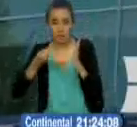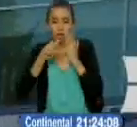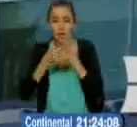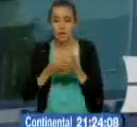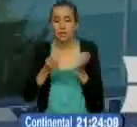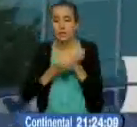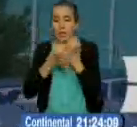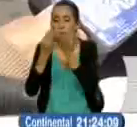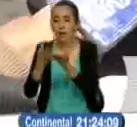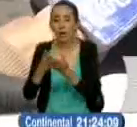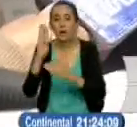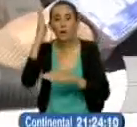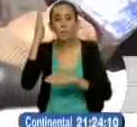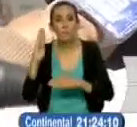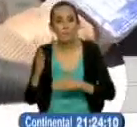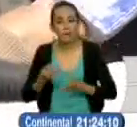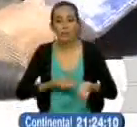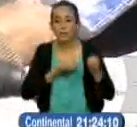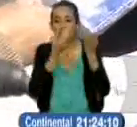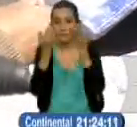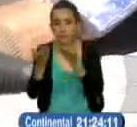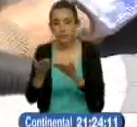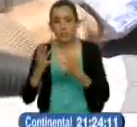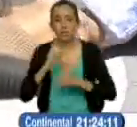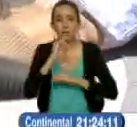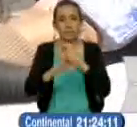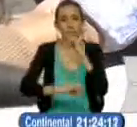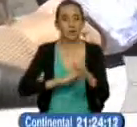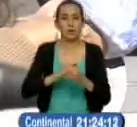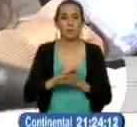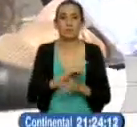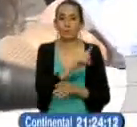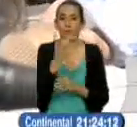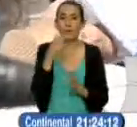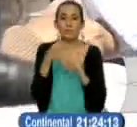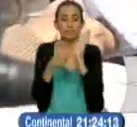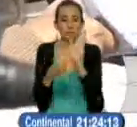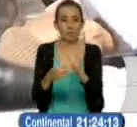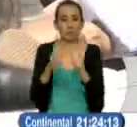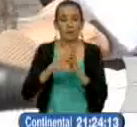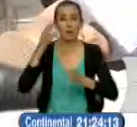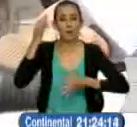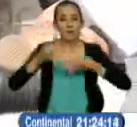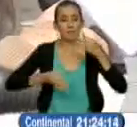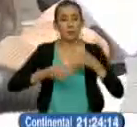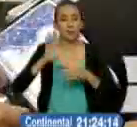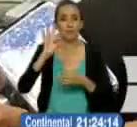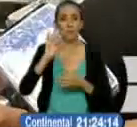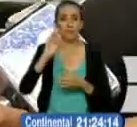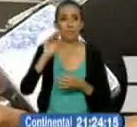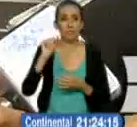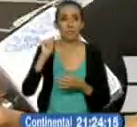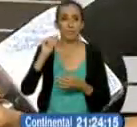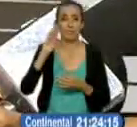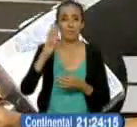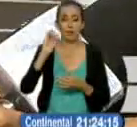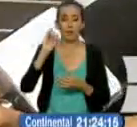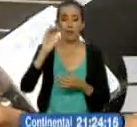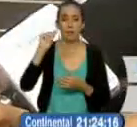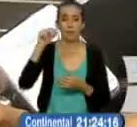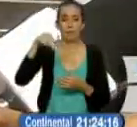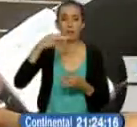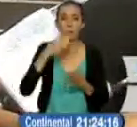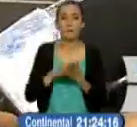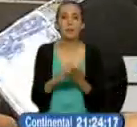Fiscalía brasileña en base a la asistencia penal internacional. Así lo dio a conocer el fiscal Fabián Salazar. Quedan nombrados los peritos